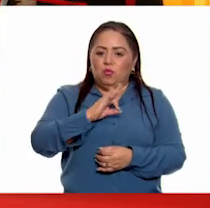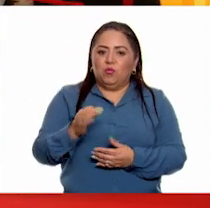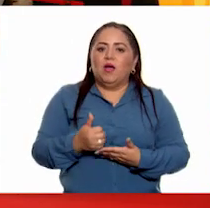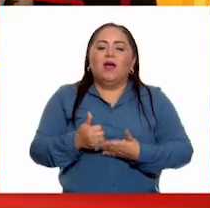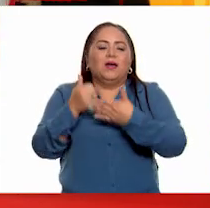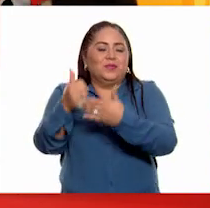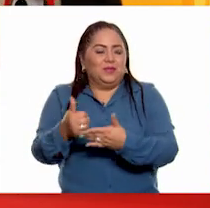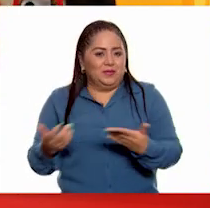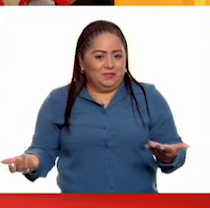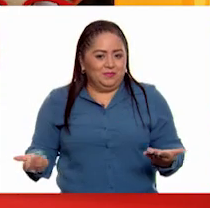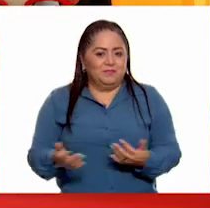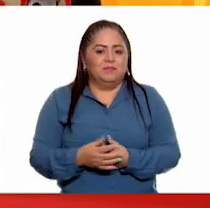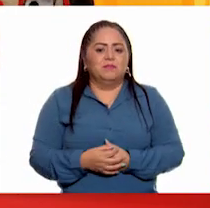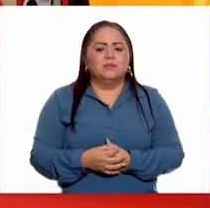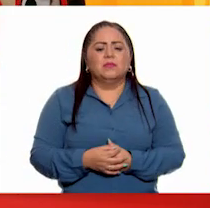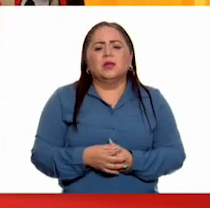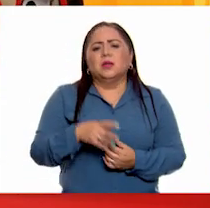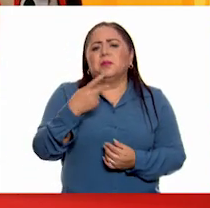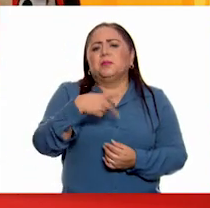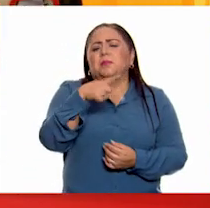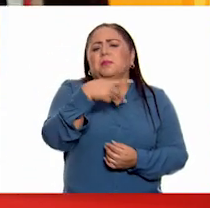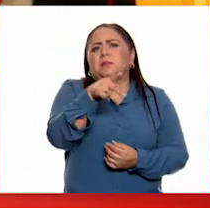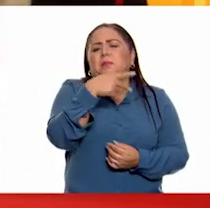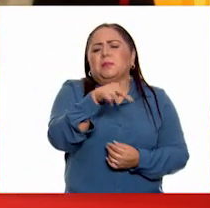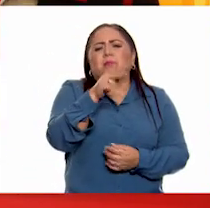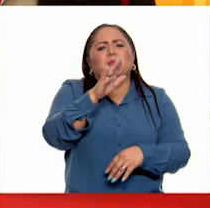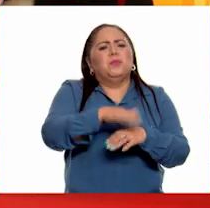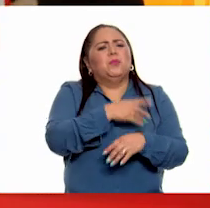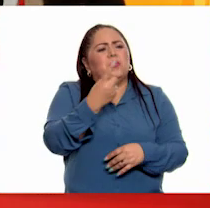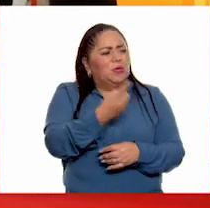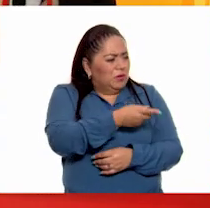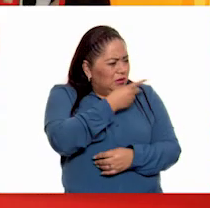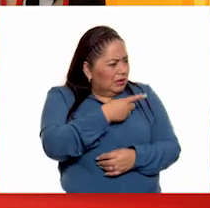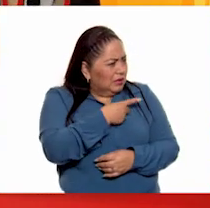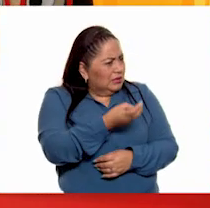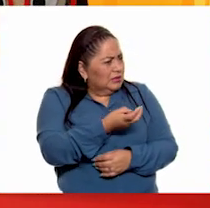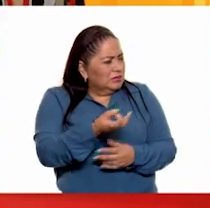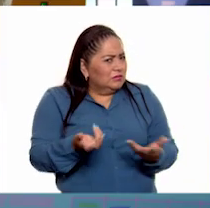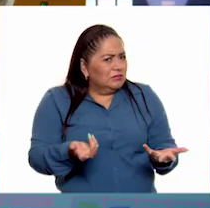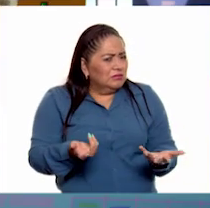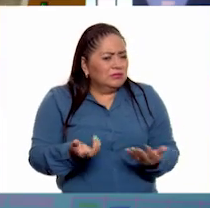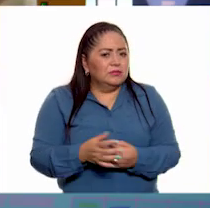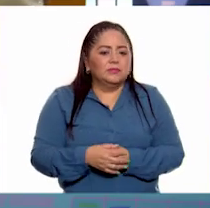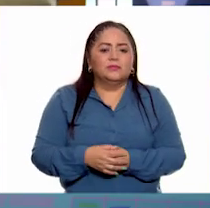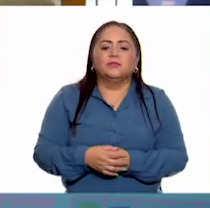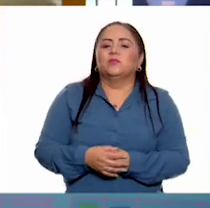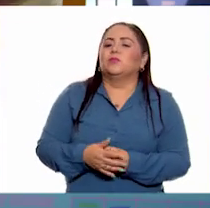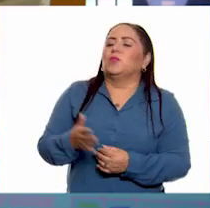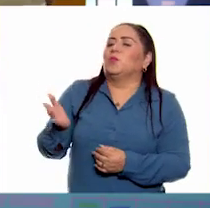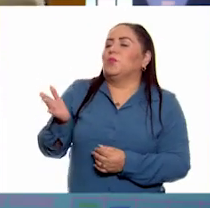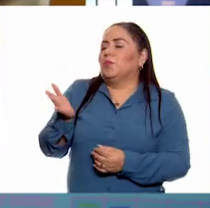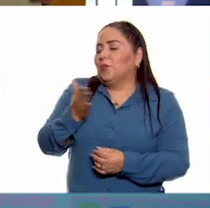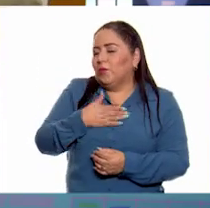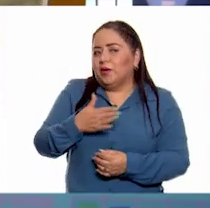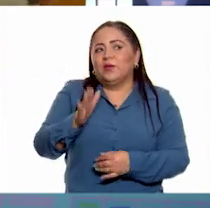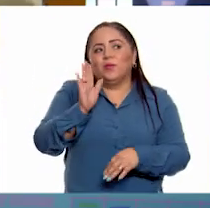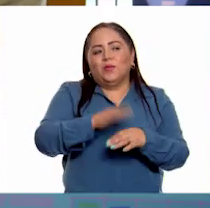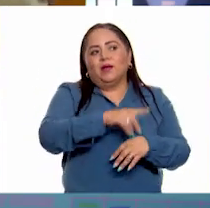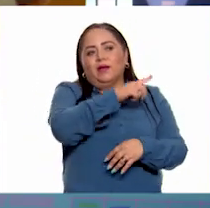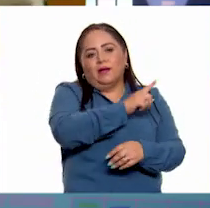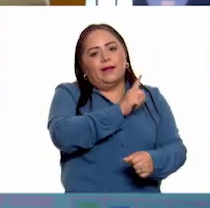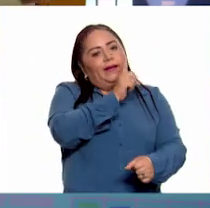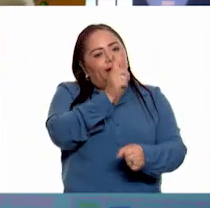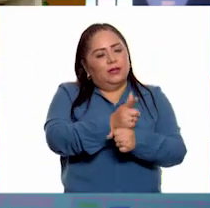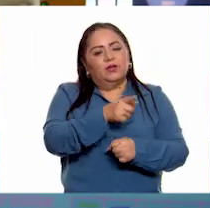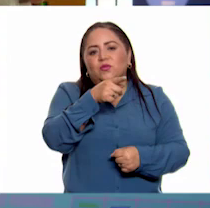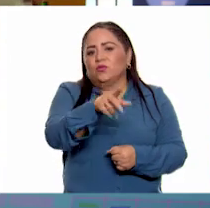encontrar soluciones. Pero, ¿por qué me dices eso, Alan? Bueno, es que Alan se dio cuenta de